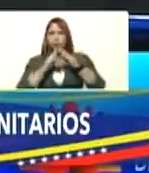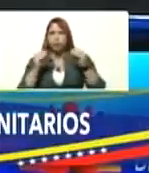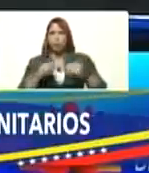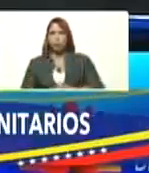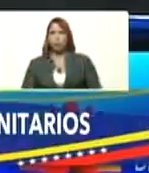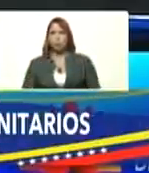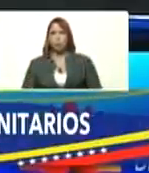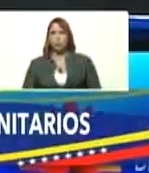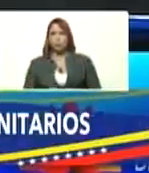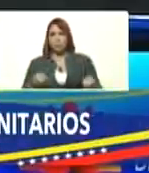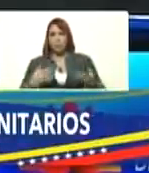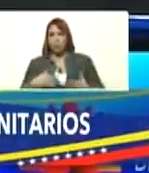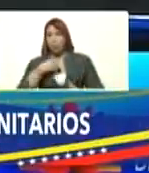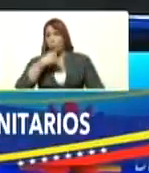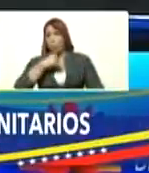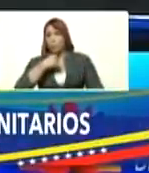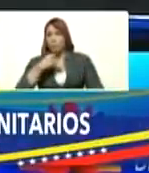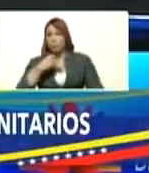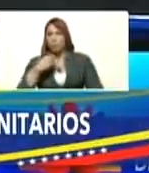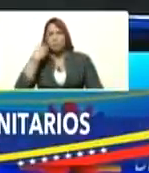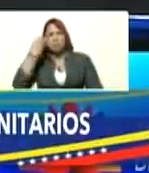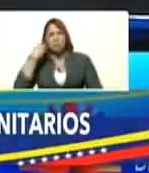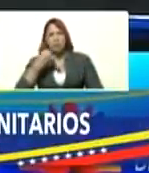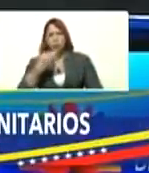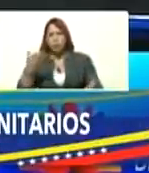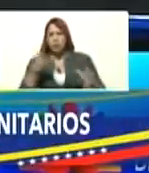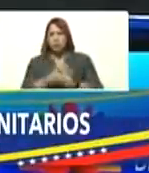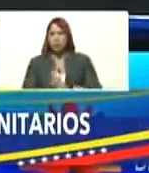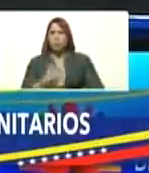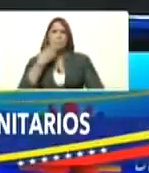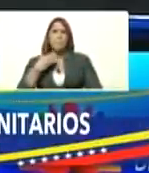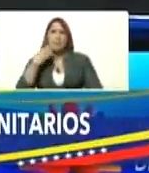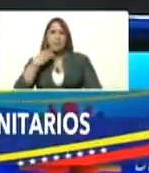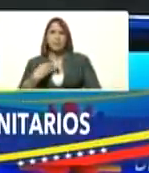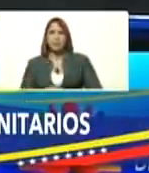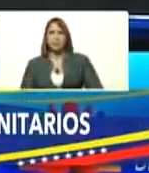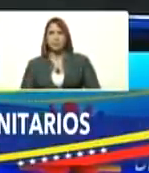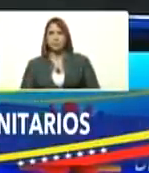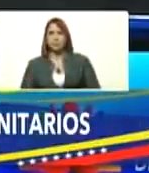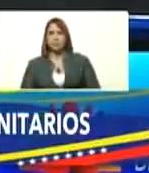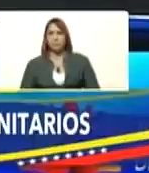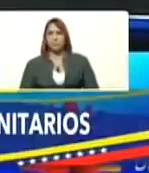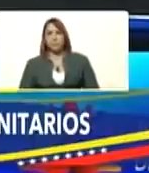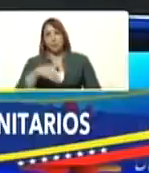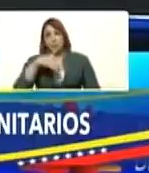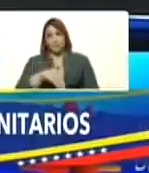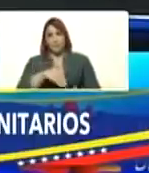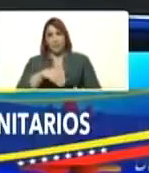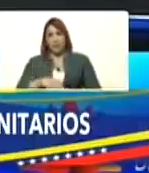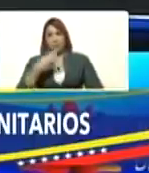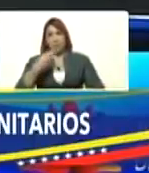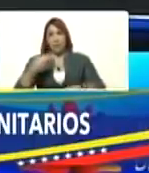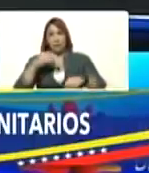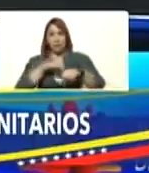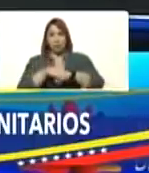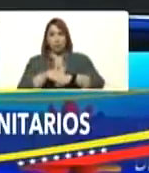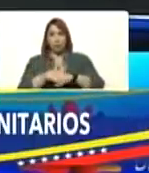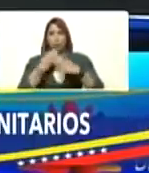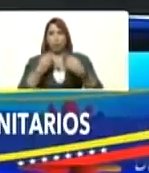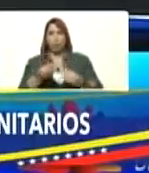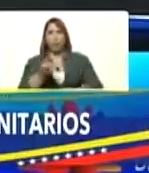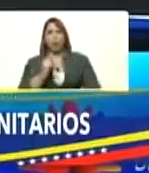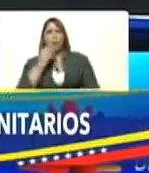den su opinión. ¿Qué piensan ustedes de esta experiencia? En Miranda, Héctor Rodríguez, ¿cómo está